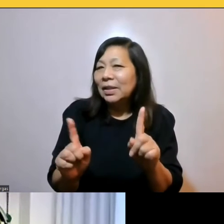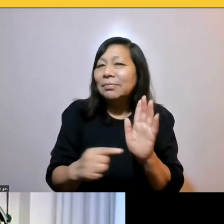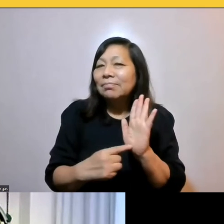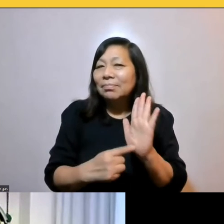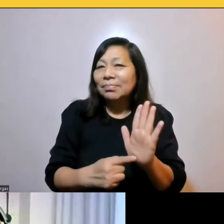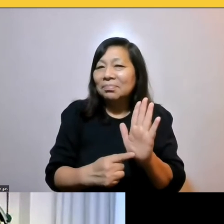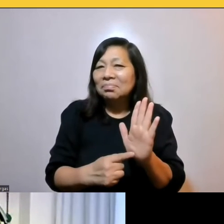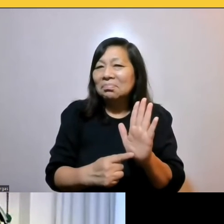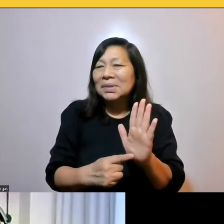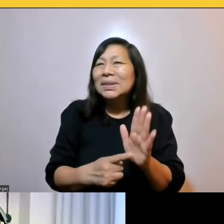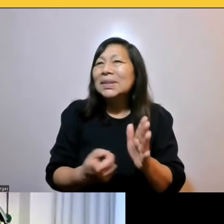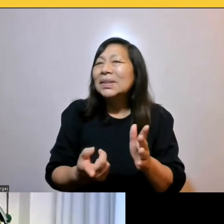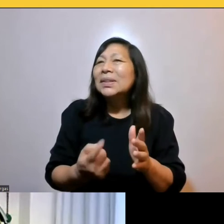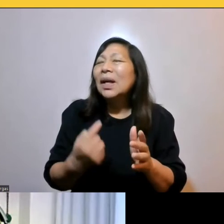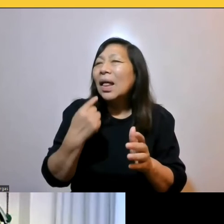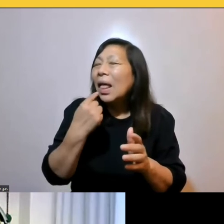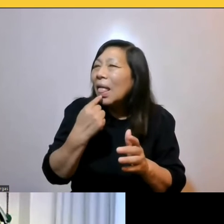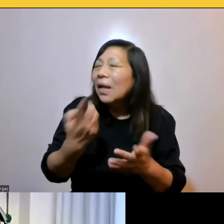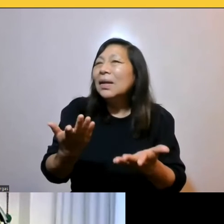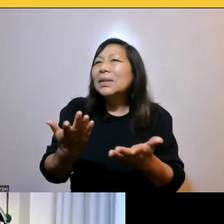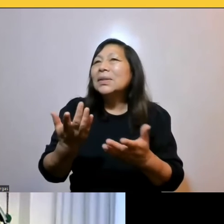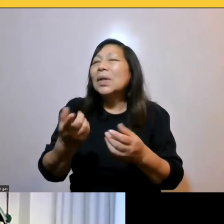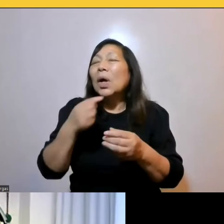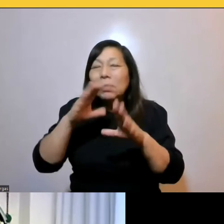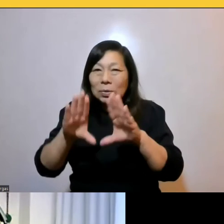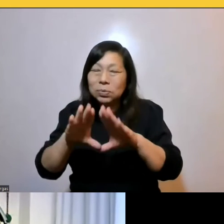de bacterias. Tanto la cavidad oral como la cavidad vaginal